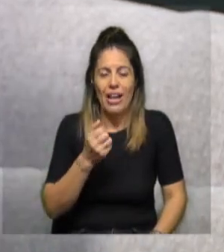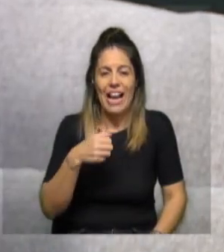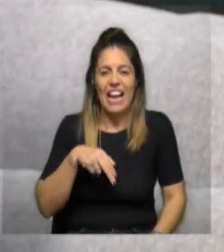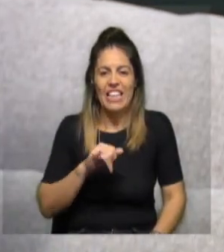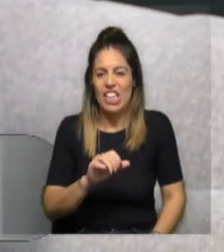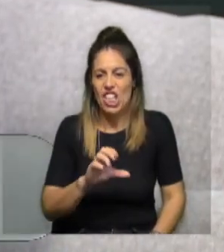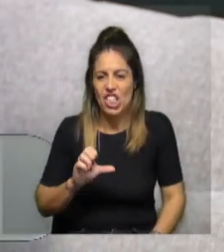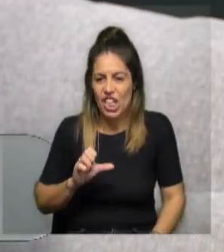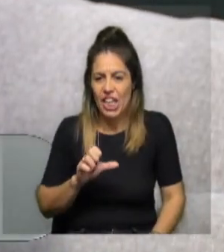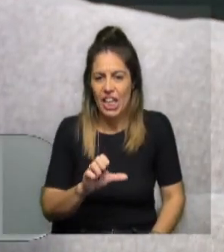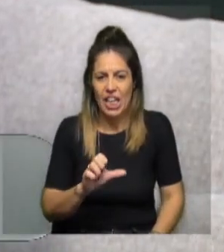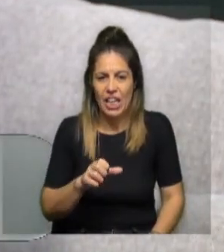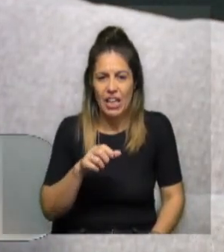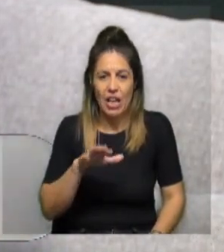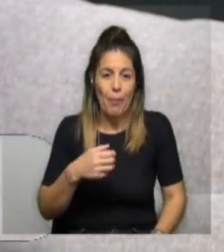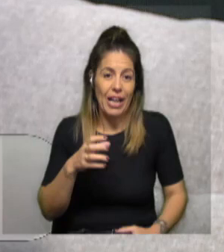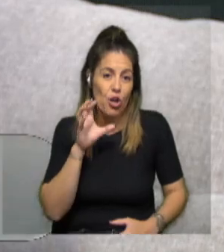mí, pero a Fito lo mata. Claro.